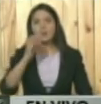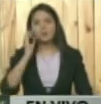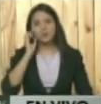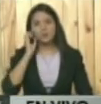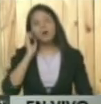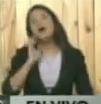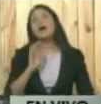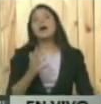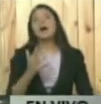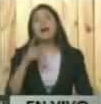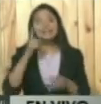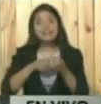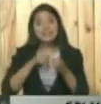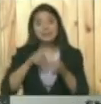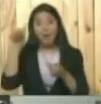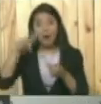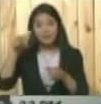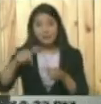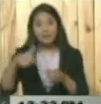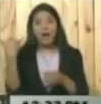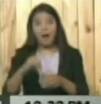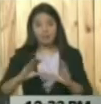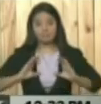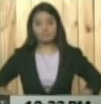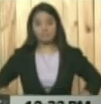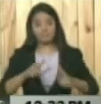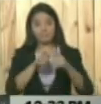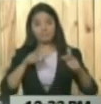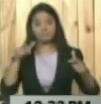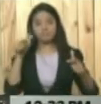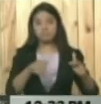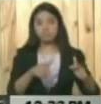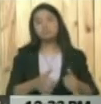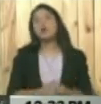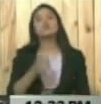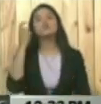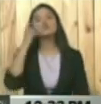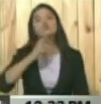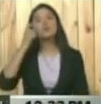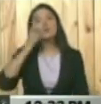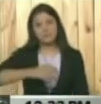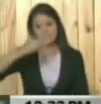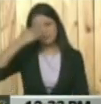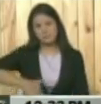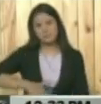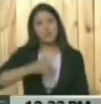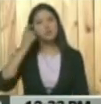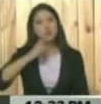Quito, lugar donde reposa nuestro gran mariscal de Ayacucho, Antonio José de Sucre.